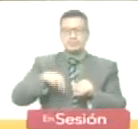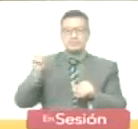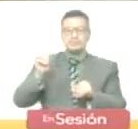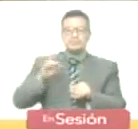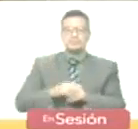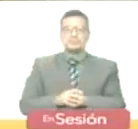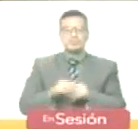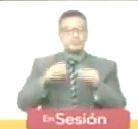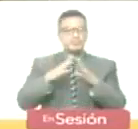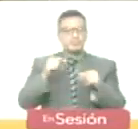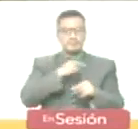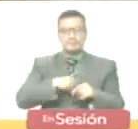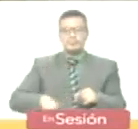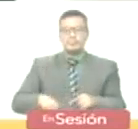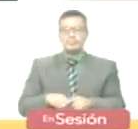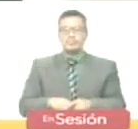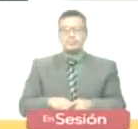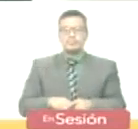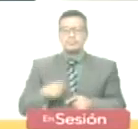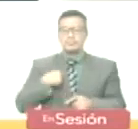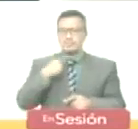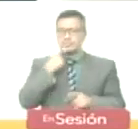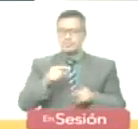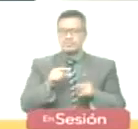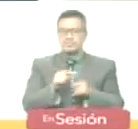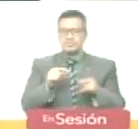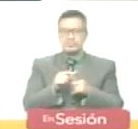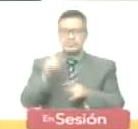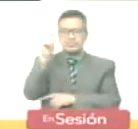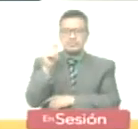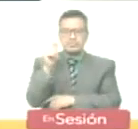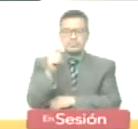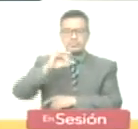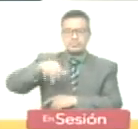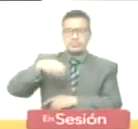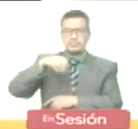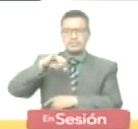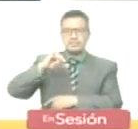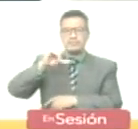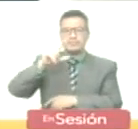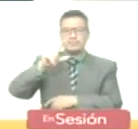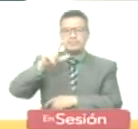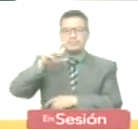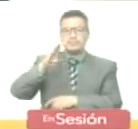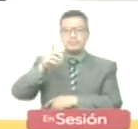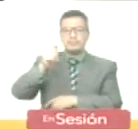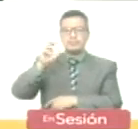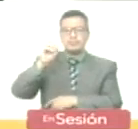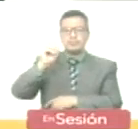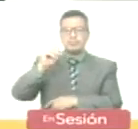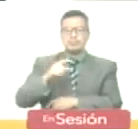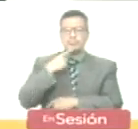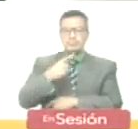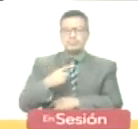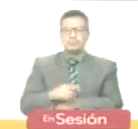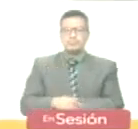Venezuela. Es todo, presidente. Voy a dejar en el derecho de palabra al diputado Gilberto Jiménez. Solicita a la tribuna de oradores, se le